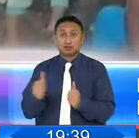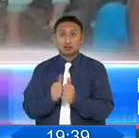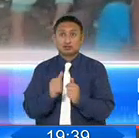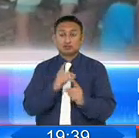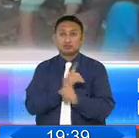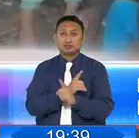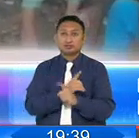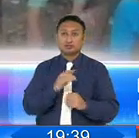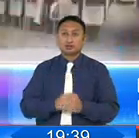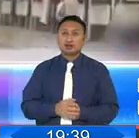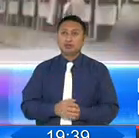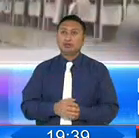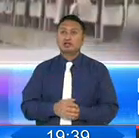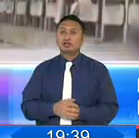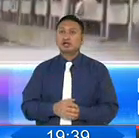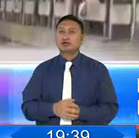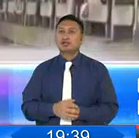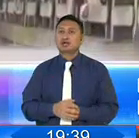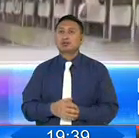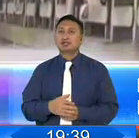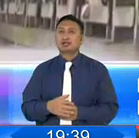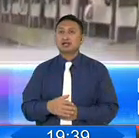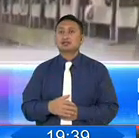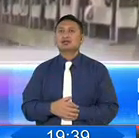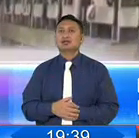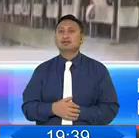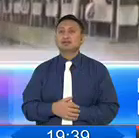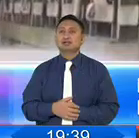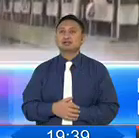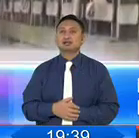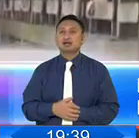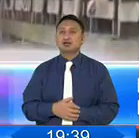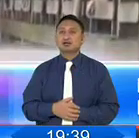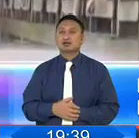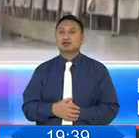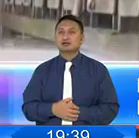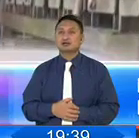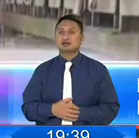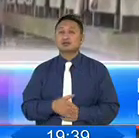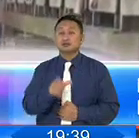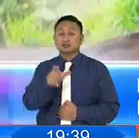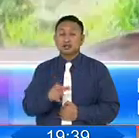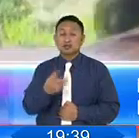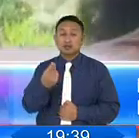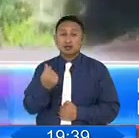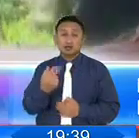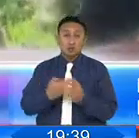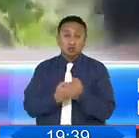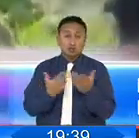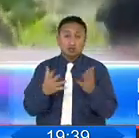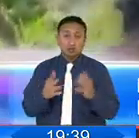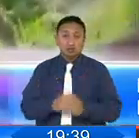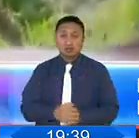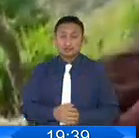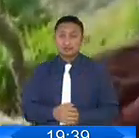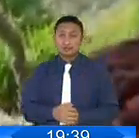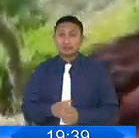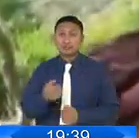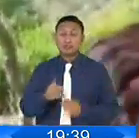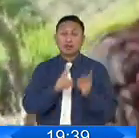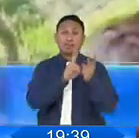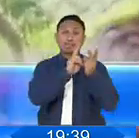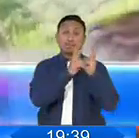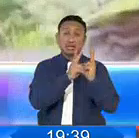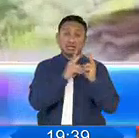discapacitada, y 4 menores, todos estudiantes que deben afrontar la cruda realidad de la falta de recursos. A veces acá al lado de una vecina, con lo